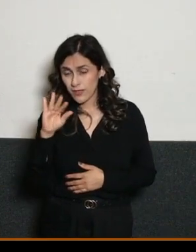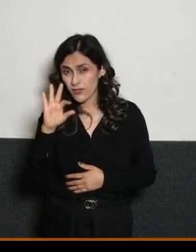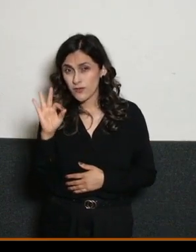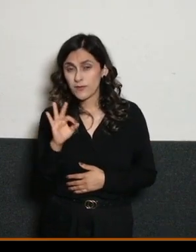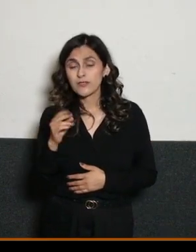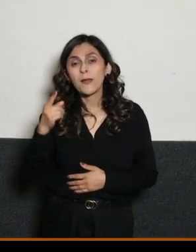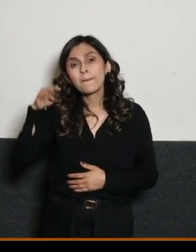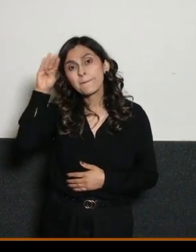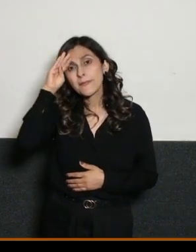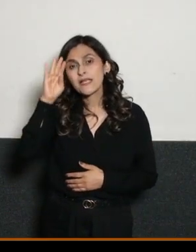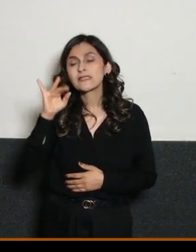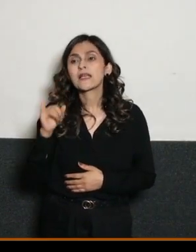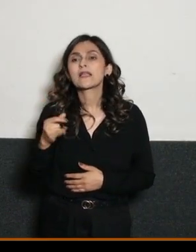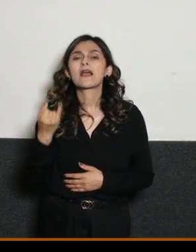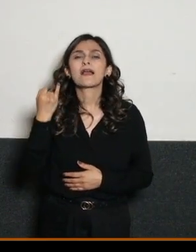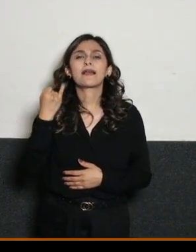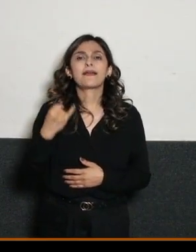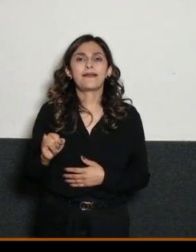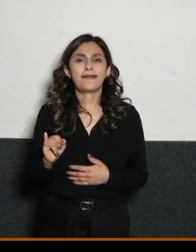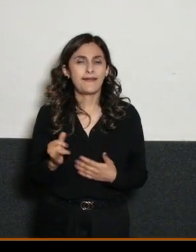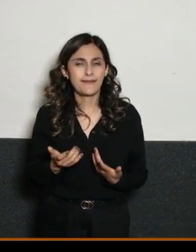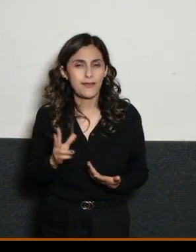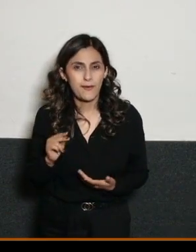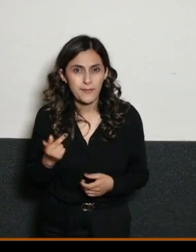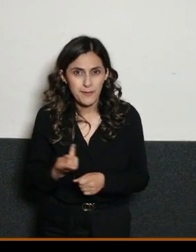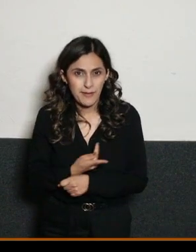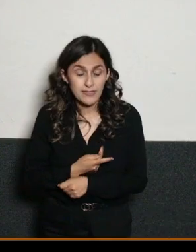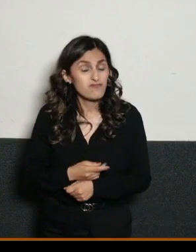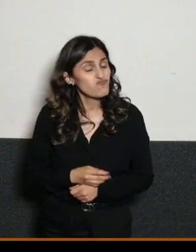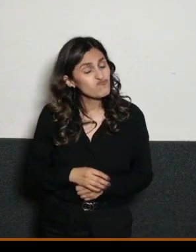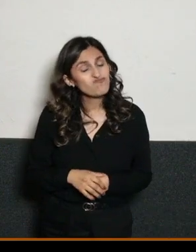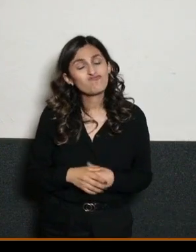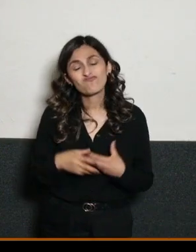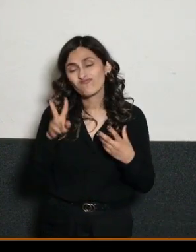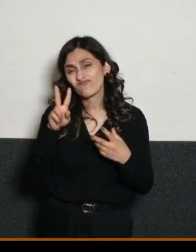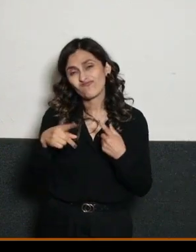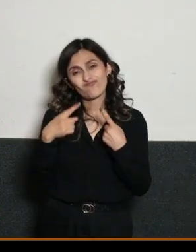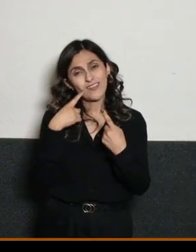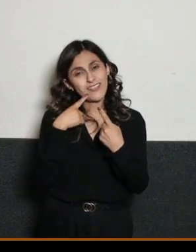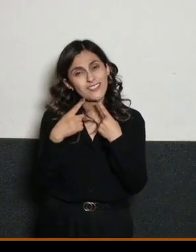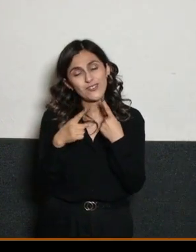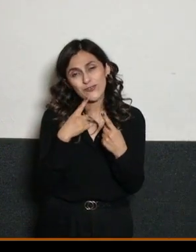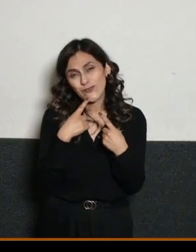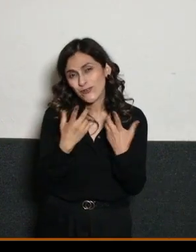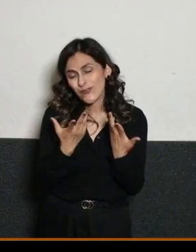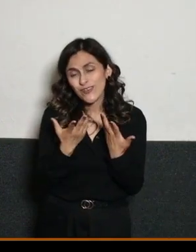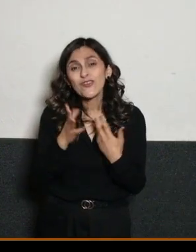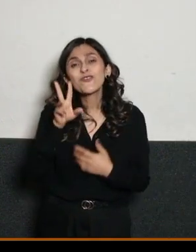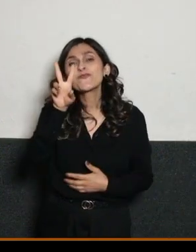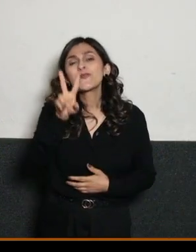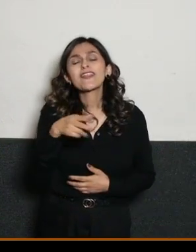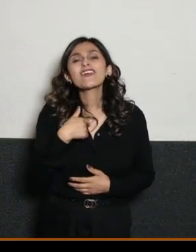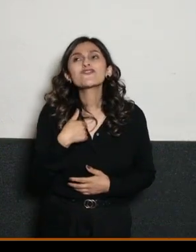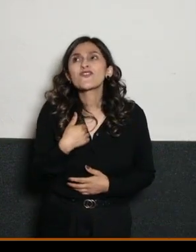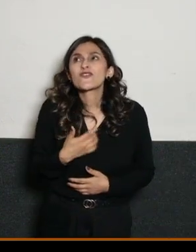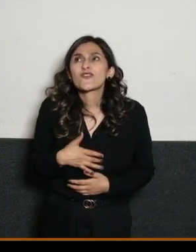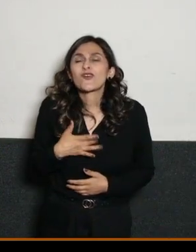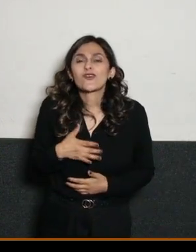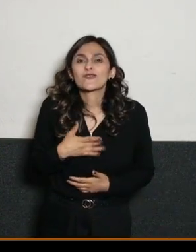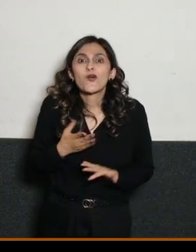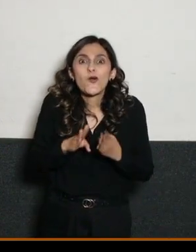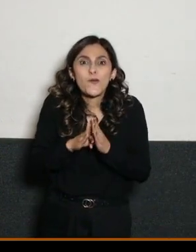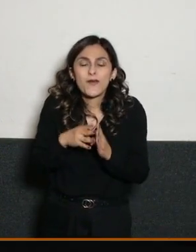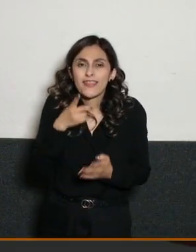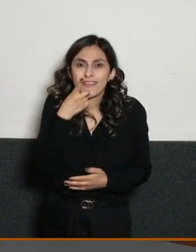creen que estamos subestimando. Es una gran discusión. La verdad es que yo no sabría decirlo, pero lo que sí